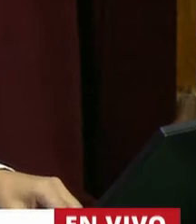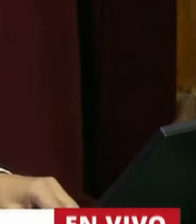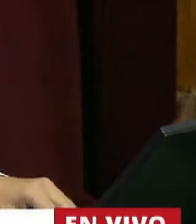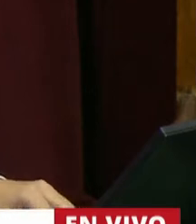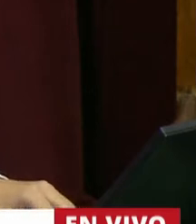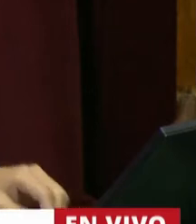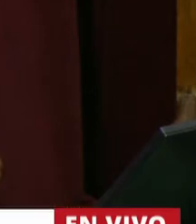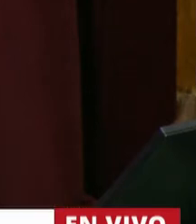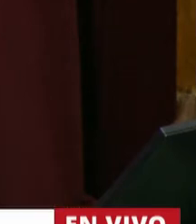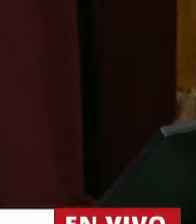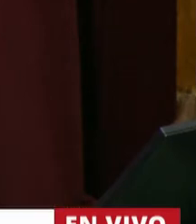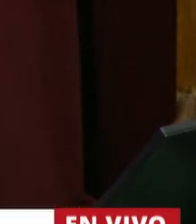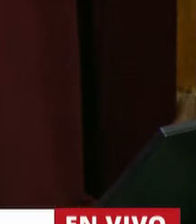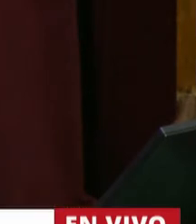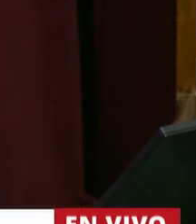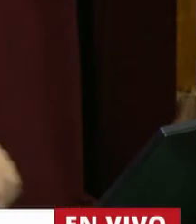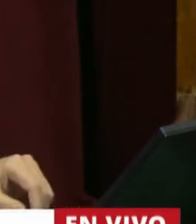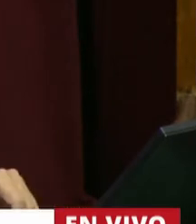Gracias, señor presidente.